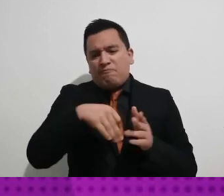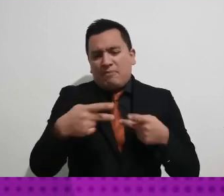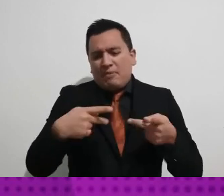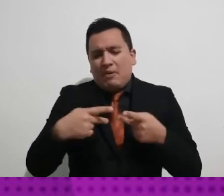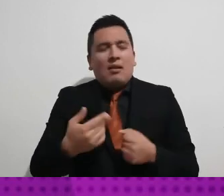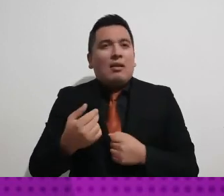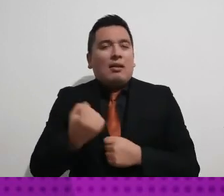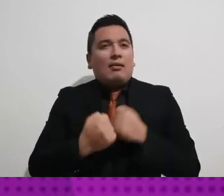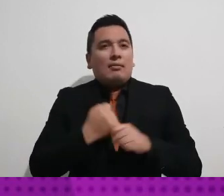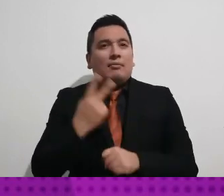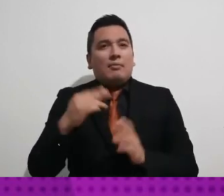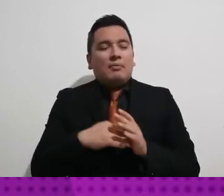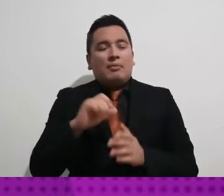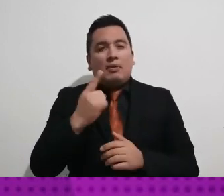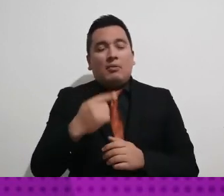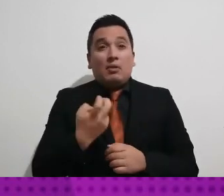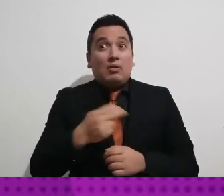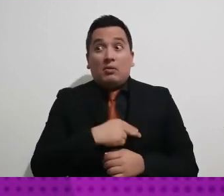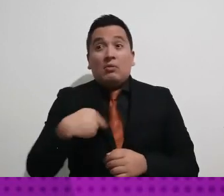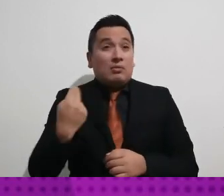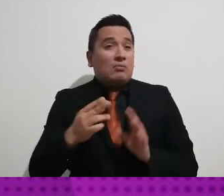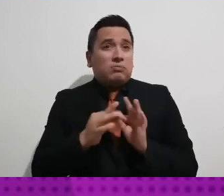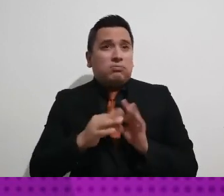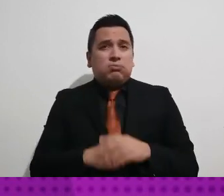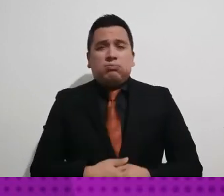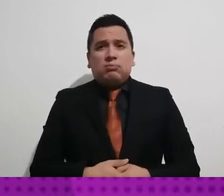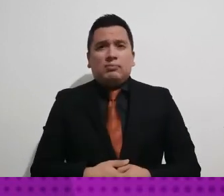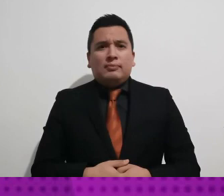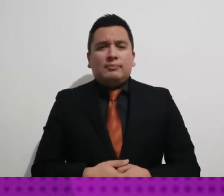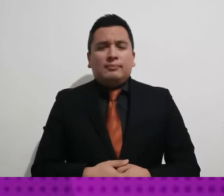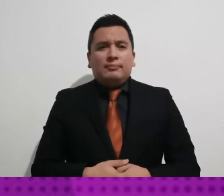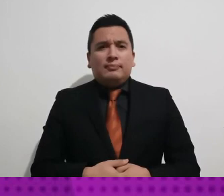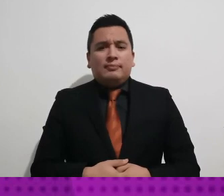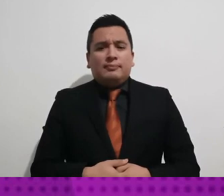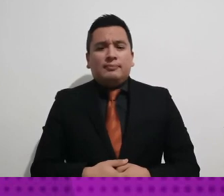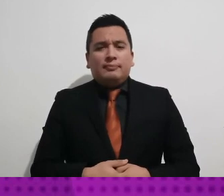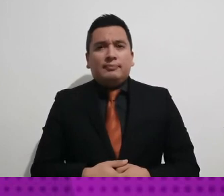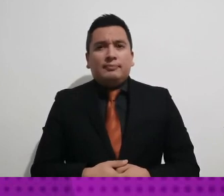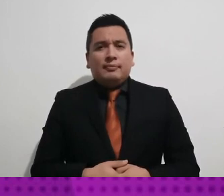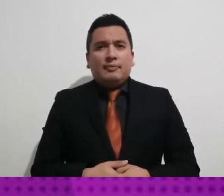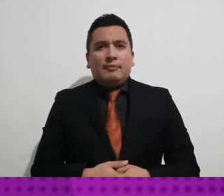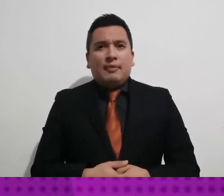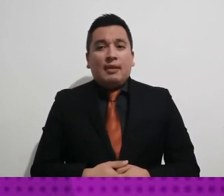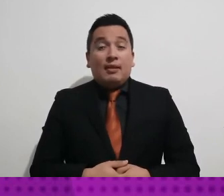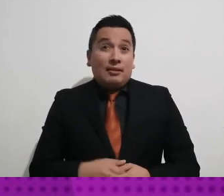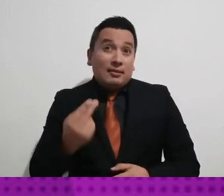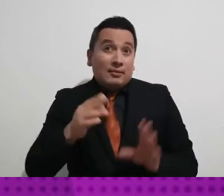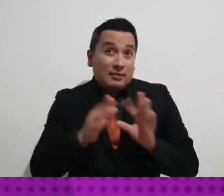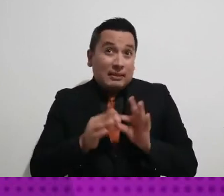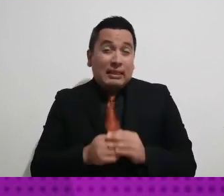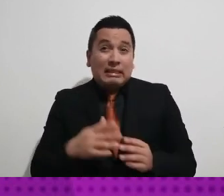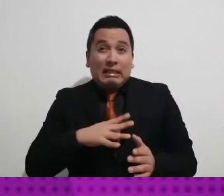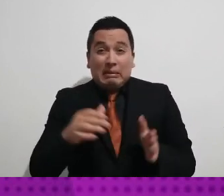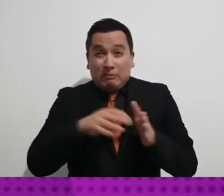electoral 2021, que hay que decirlo y hay que tener una pausa en este sentido, pues es